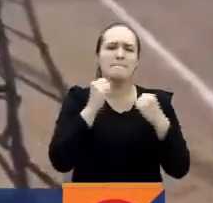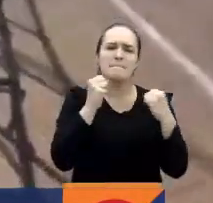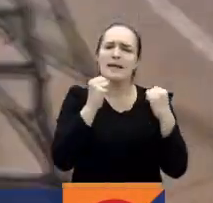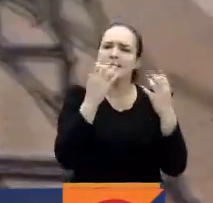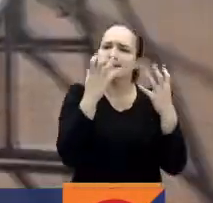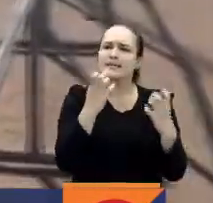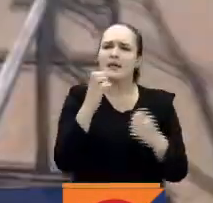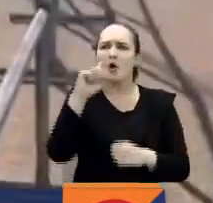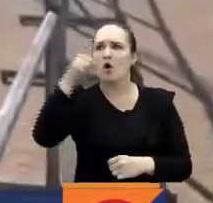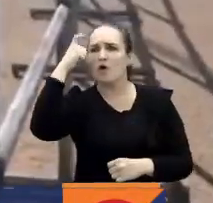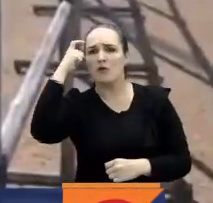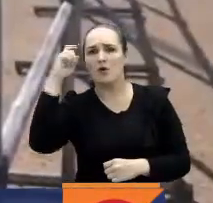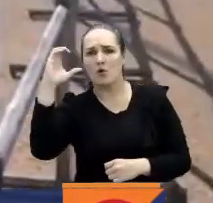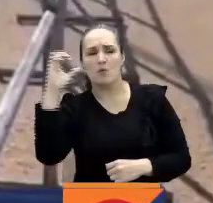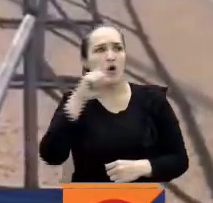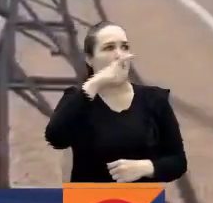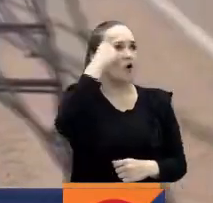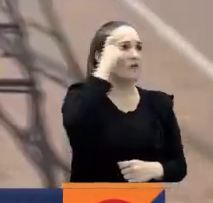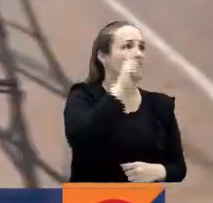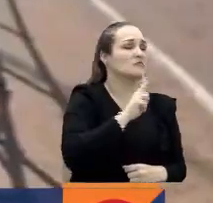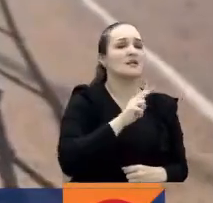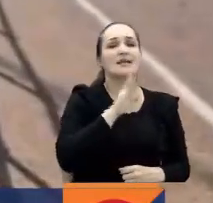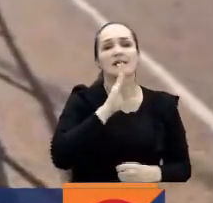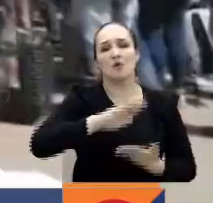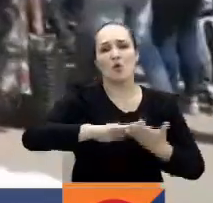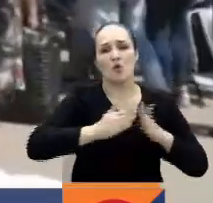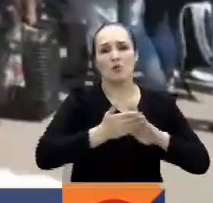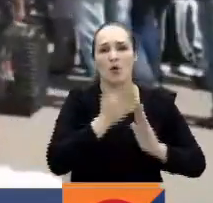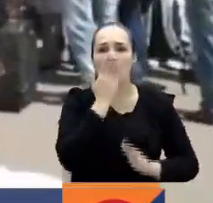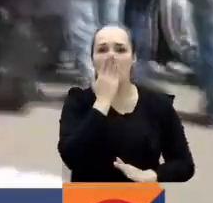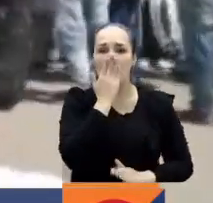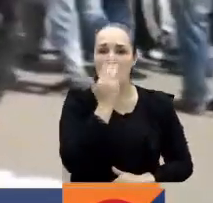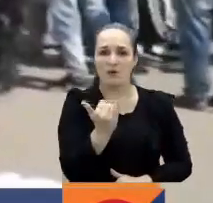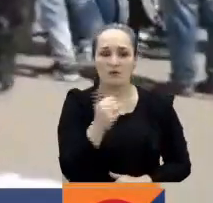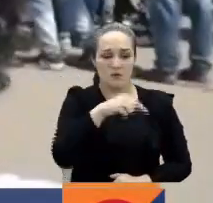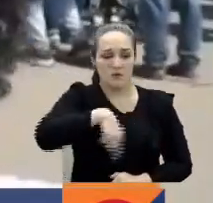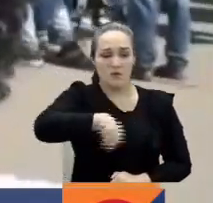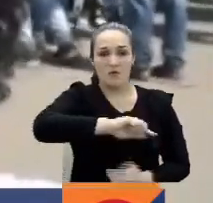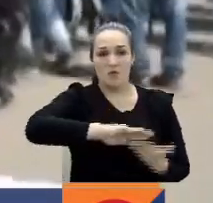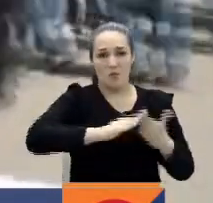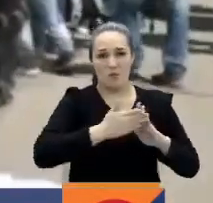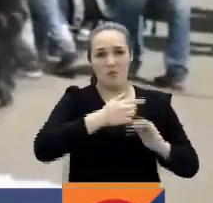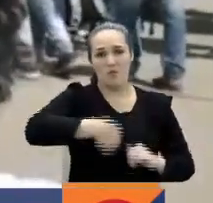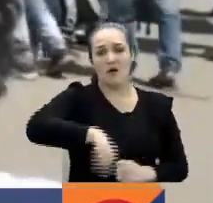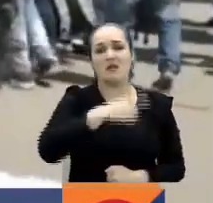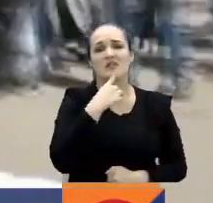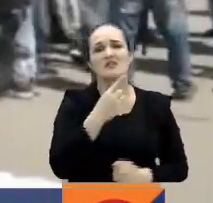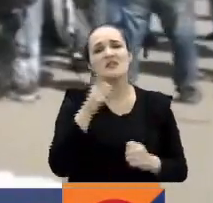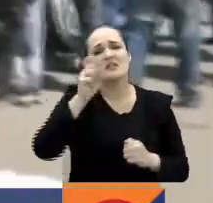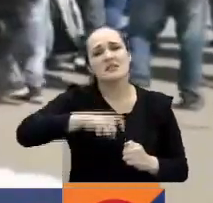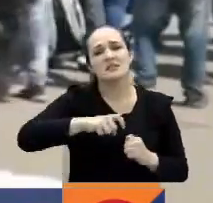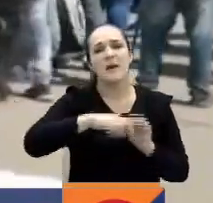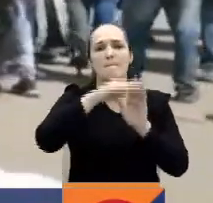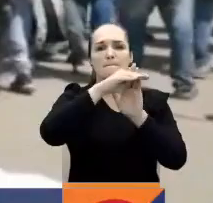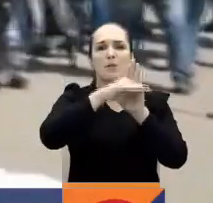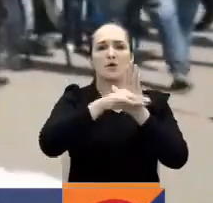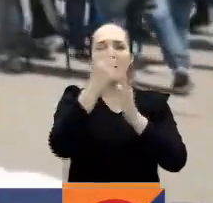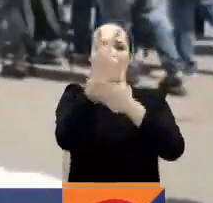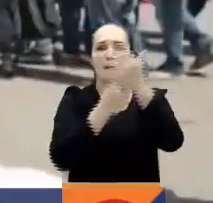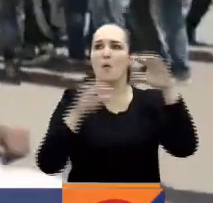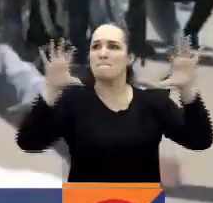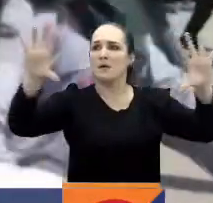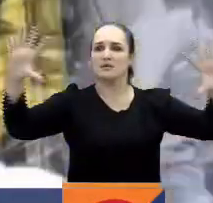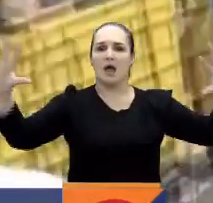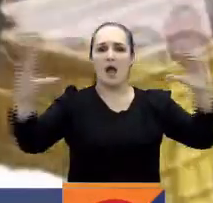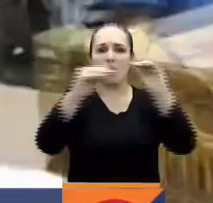y Venezuela va por cuenta de las comunidades indígenas guayú, quienes están solicitando que se establezca una política binacional que permita